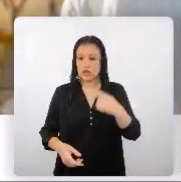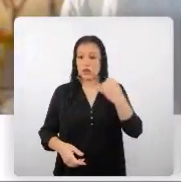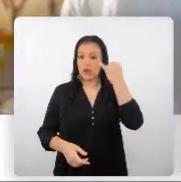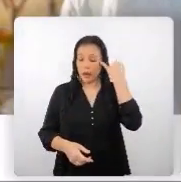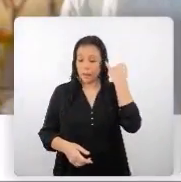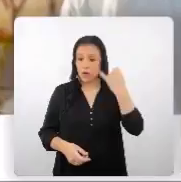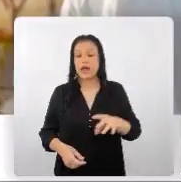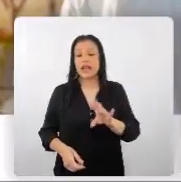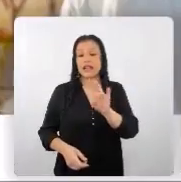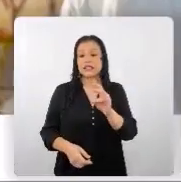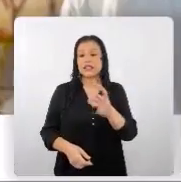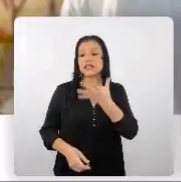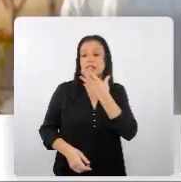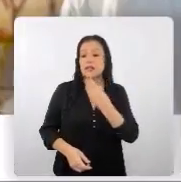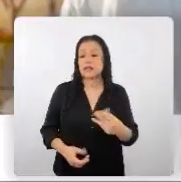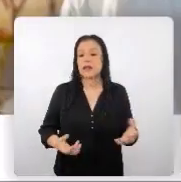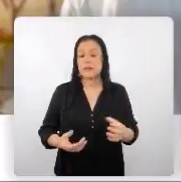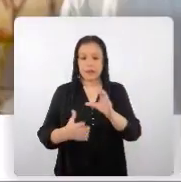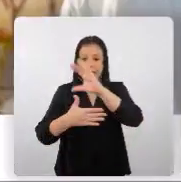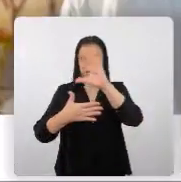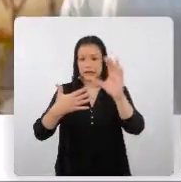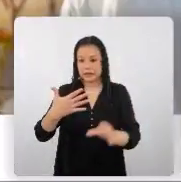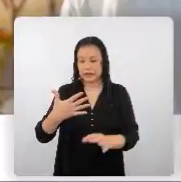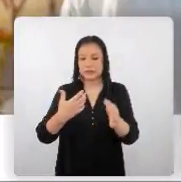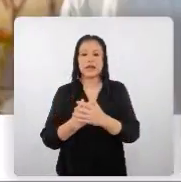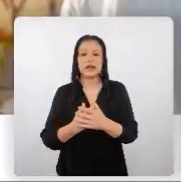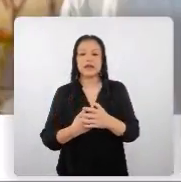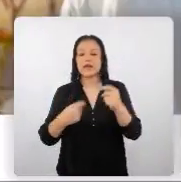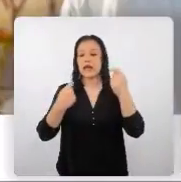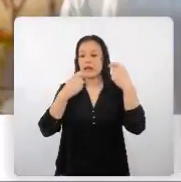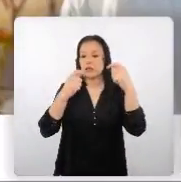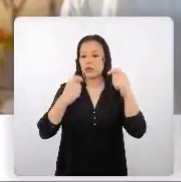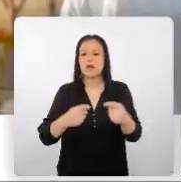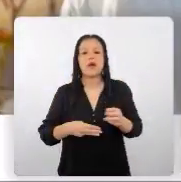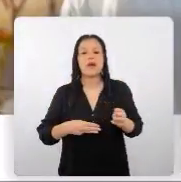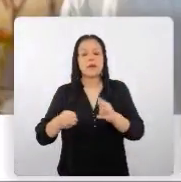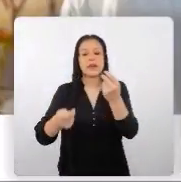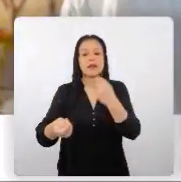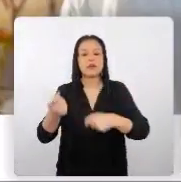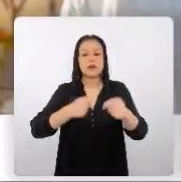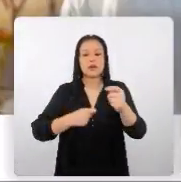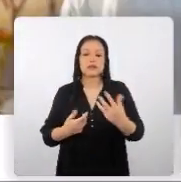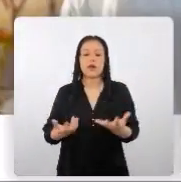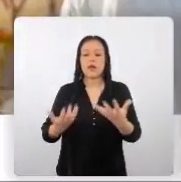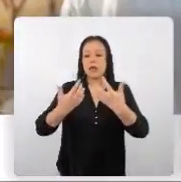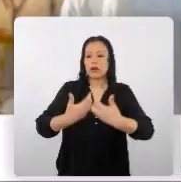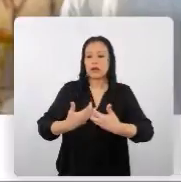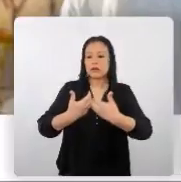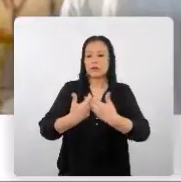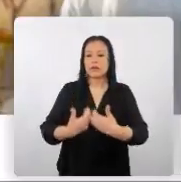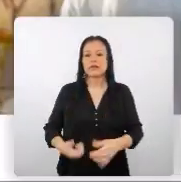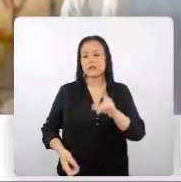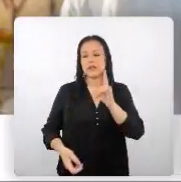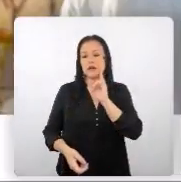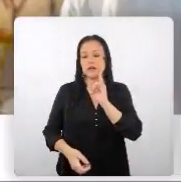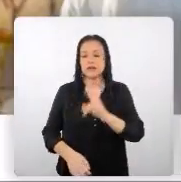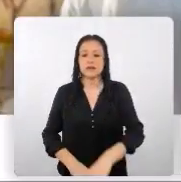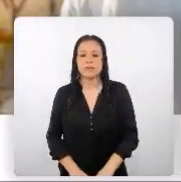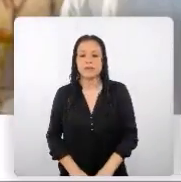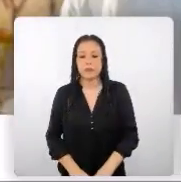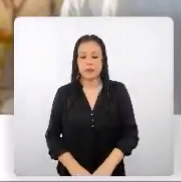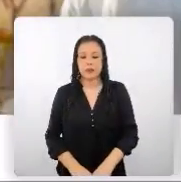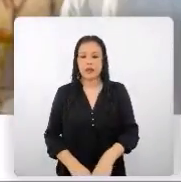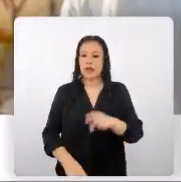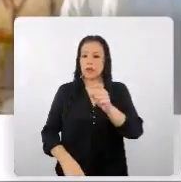el 7 de diciembre, características del sector turismo y forma de negociación con el mercado de Emiratos Árabes Unidos.